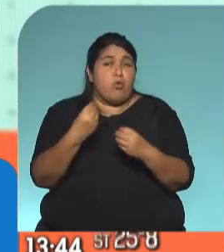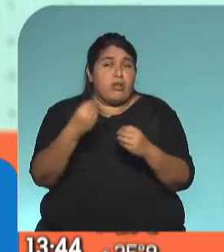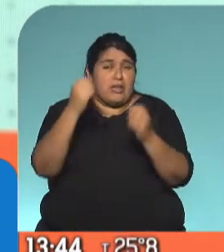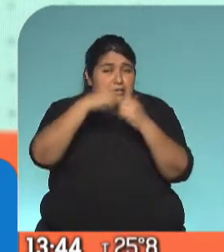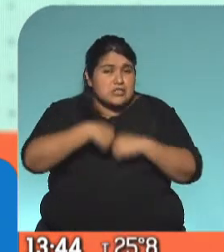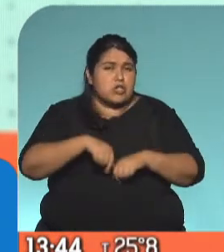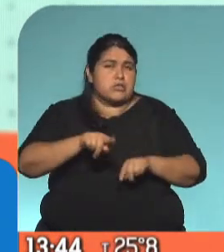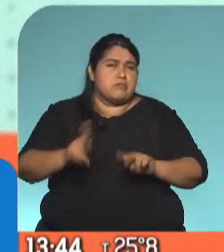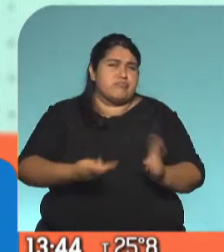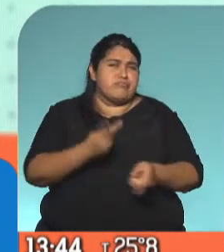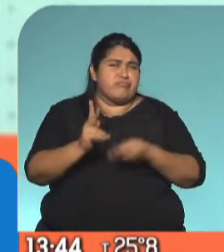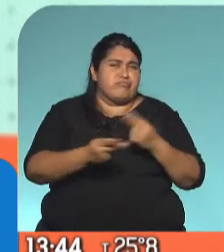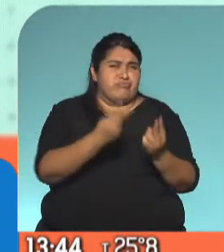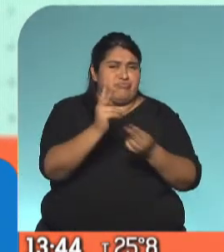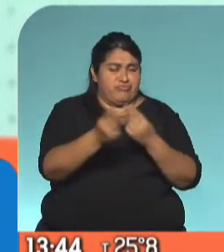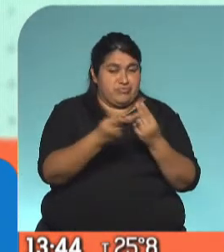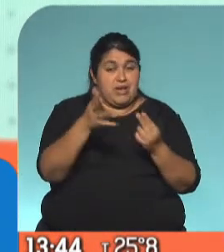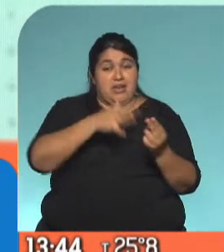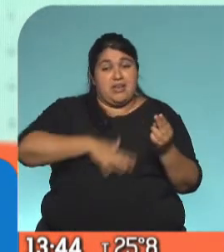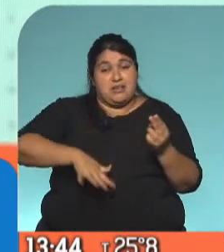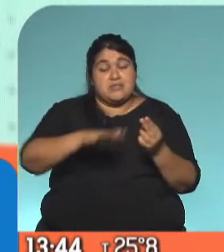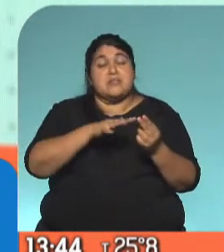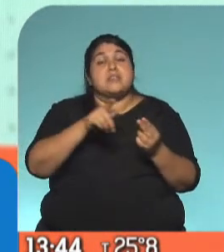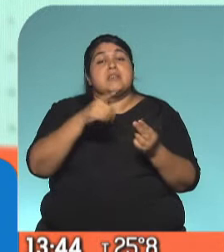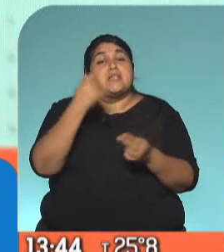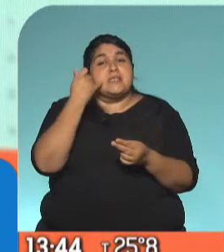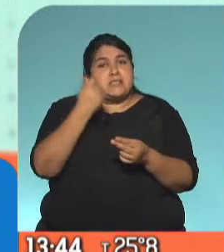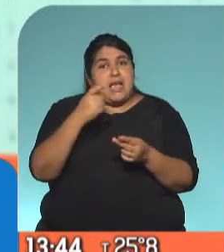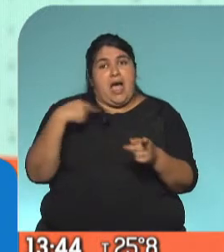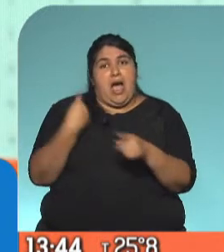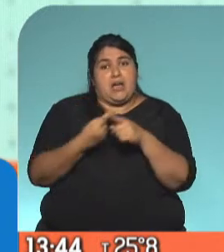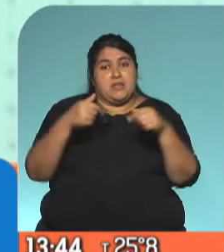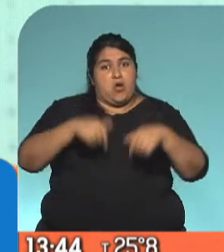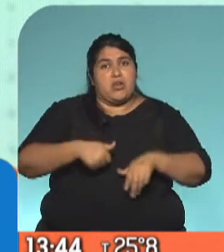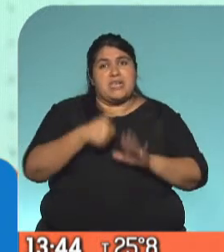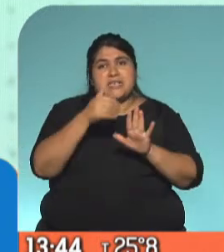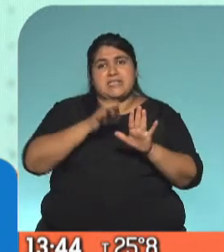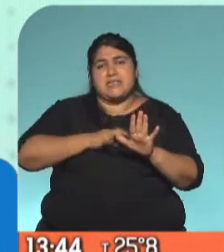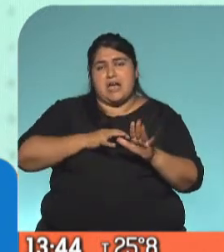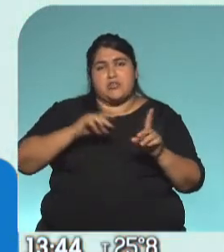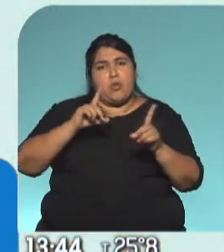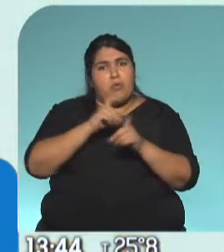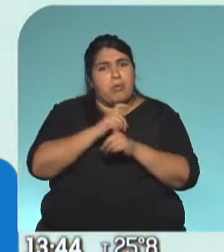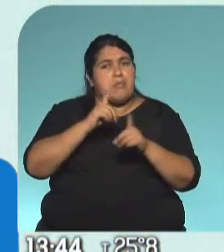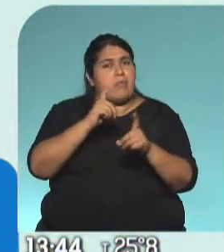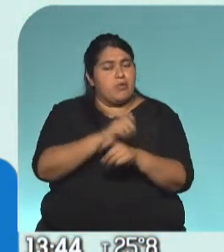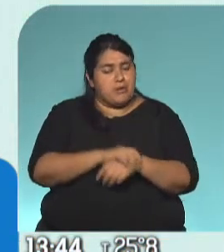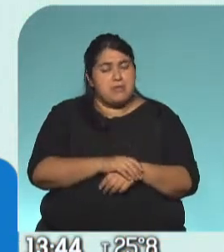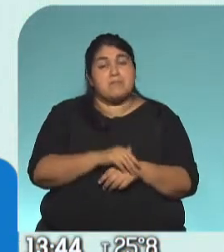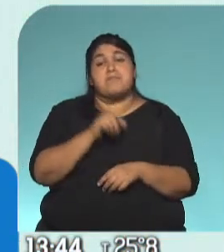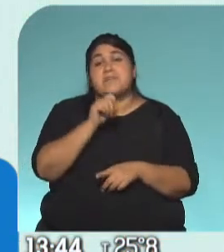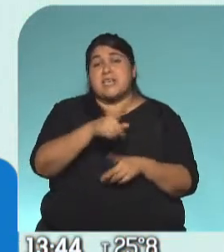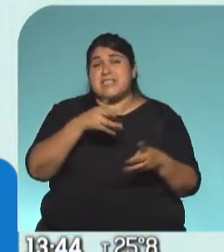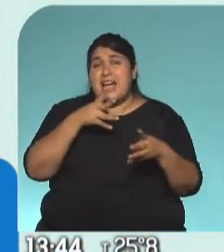significando al pueblo yemení esta situación que ya lleva a esta altura 6 años. Sí, ¿no? Se extiende, en marzo de 2015. Es notable, esta guerra